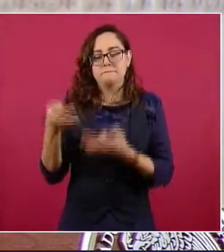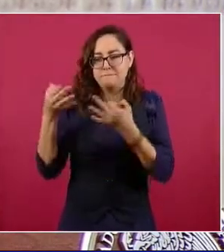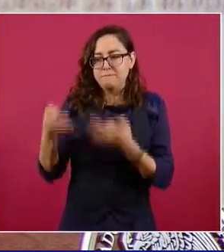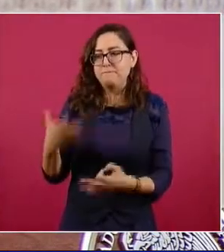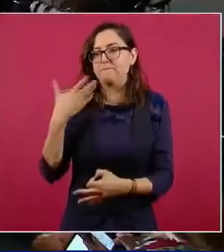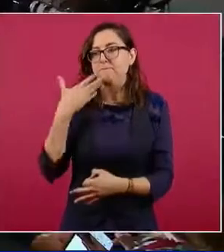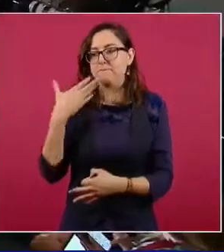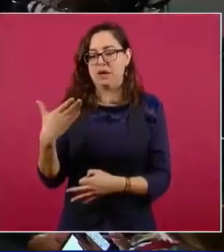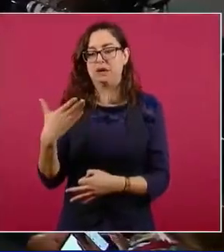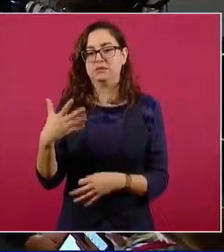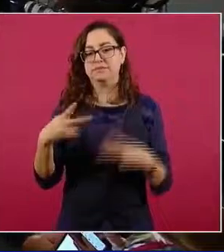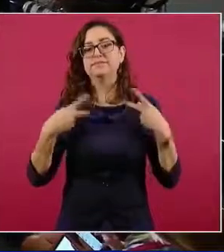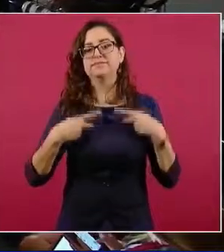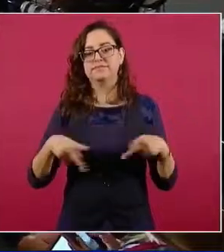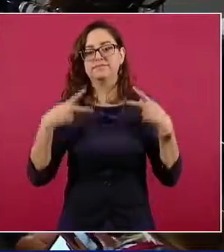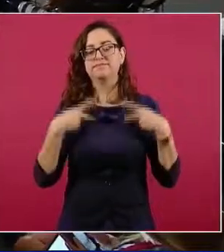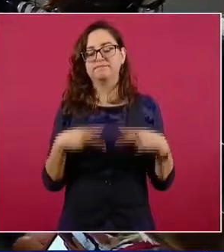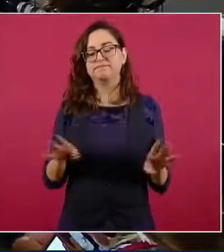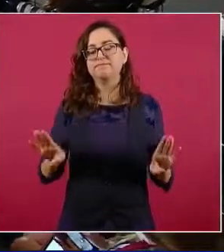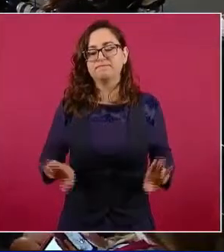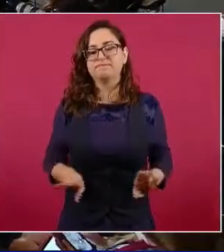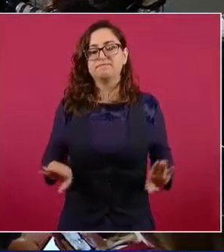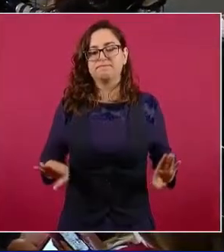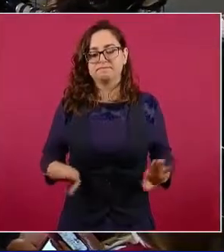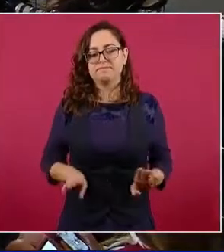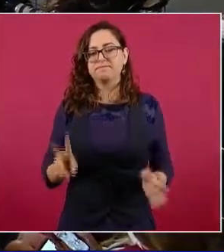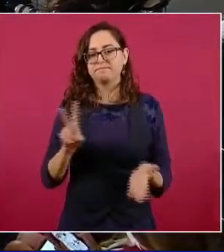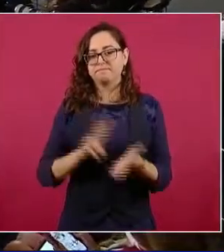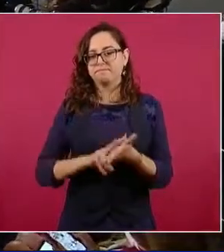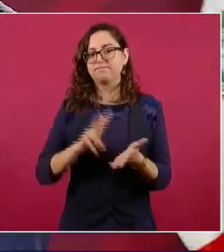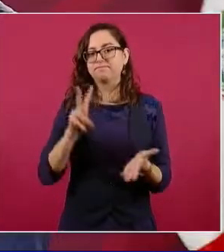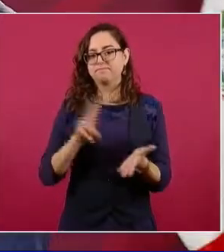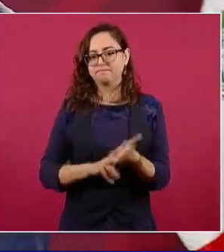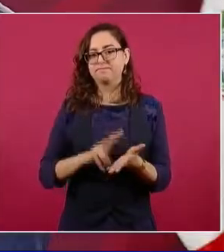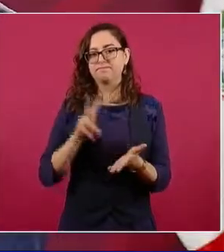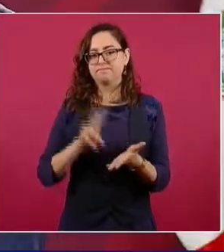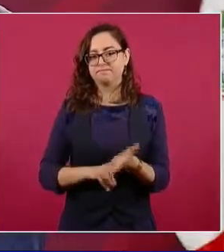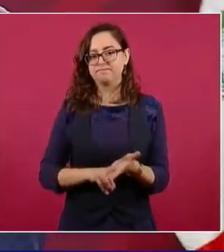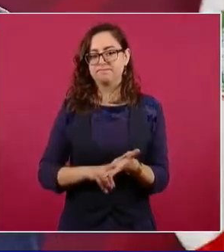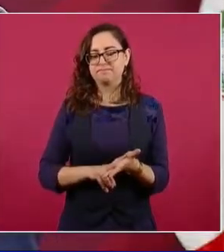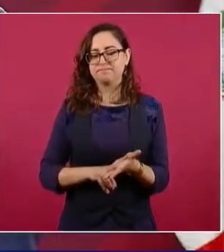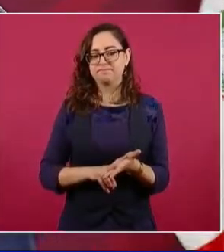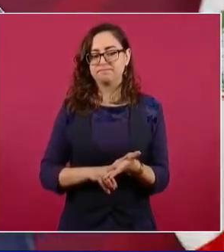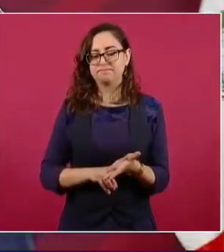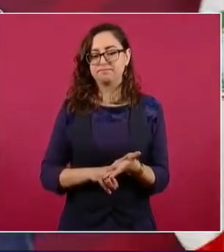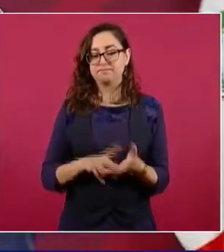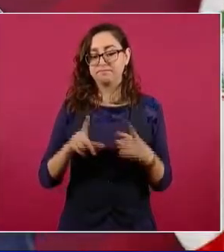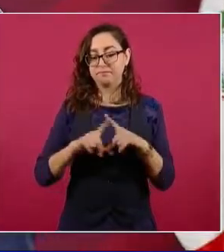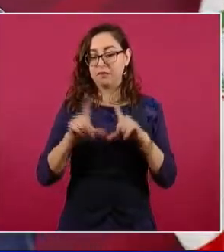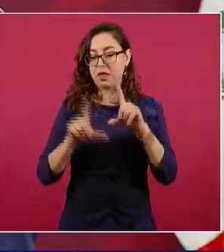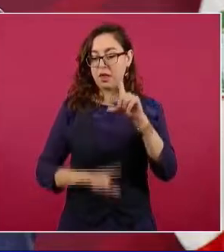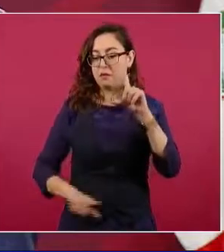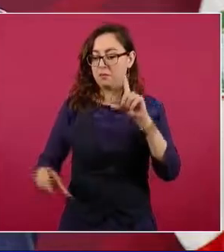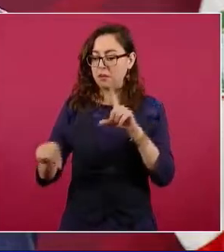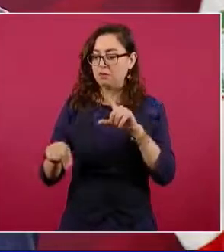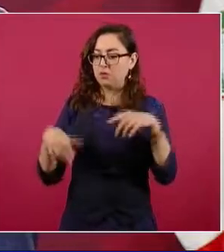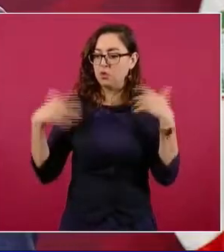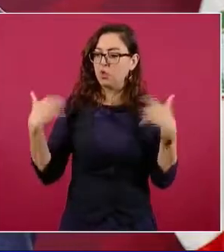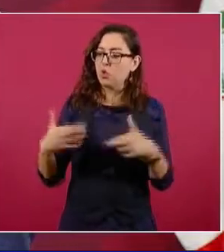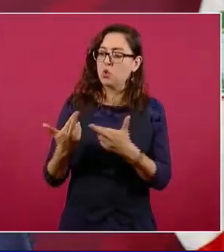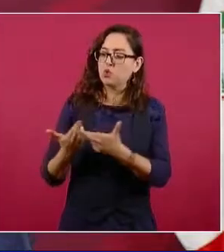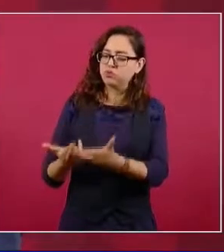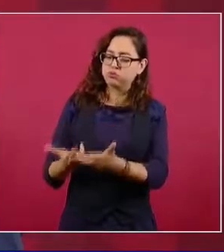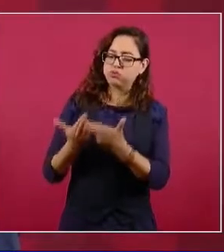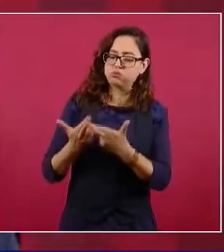por los valores. Yo siempre he sostenido que la mayor riqueza del pueblo de México es